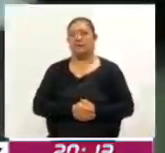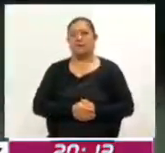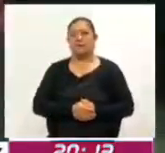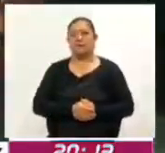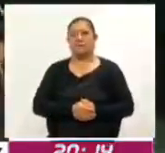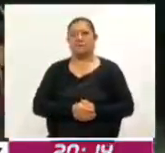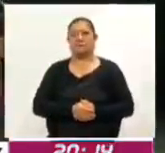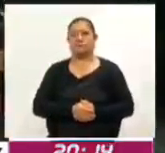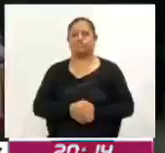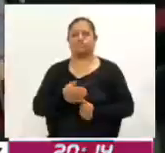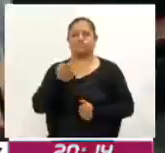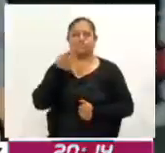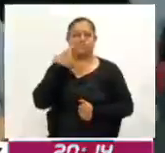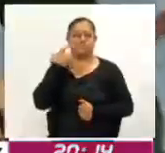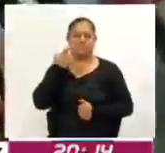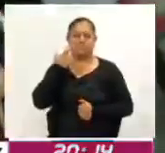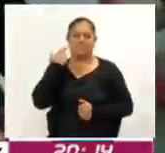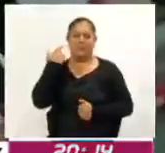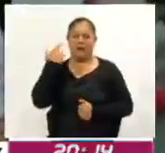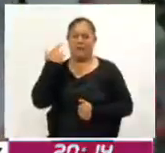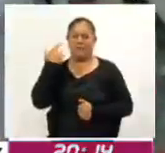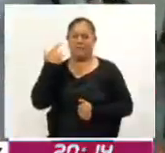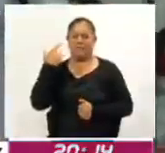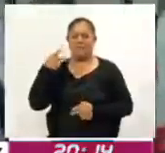El Ratón Vaquero